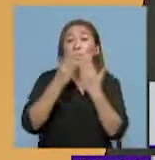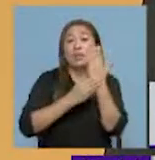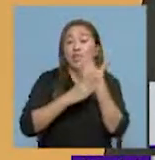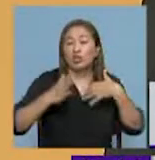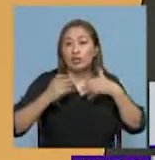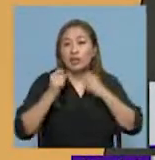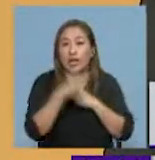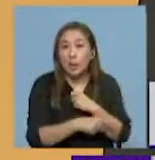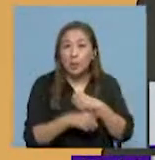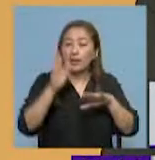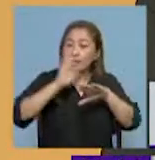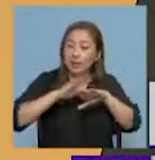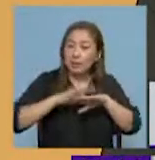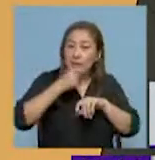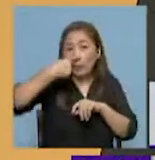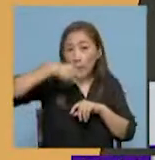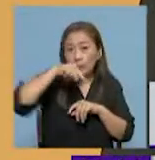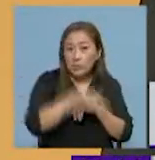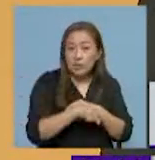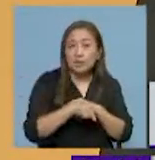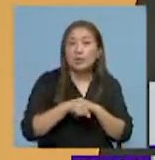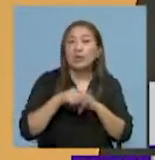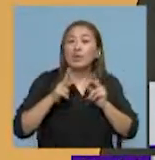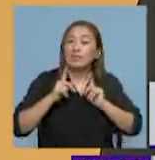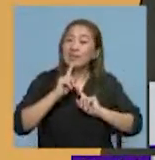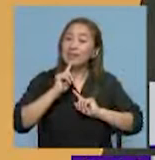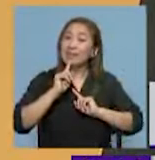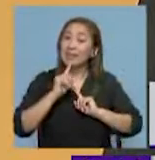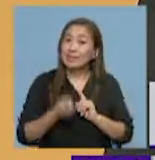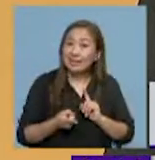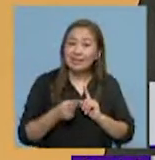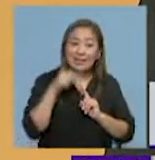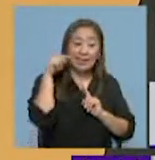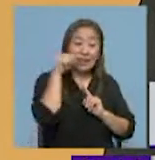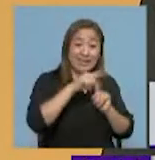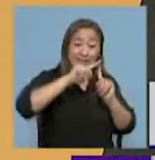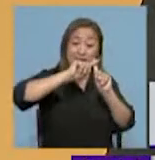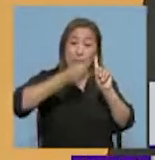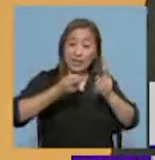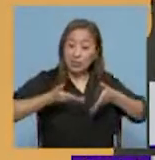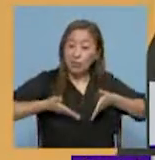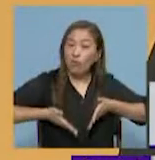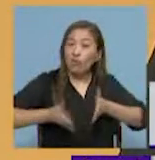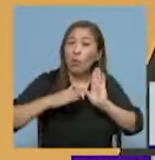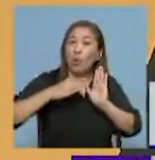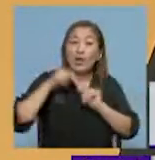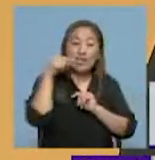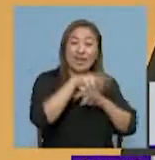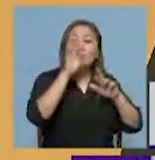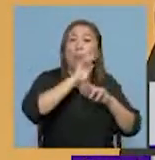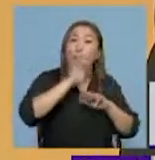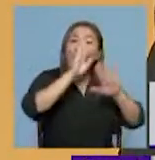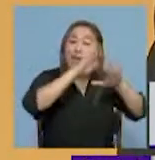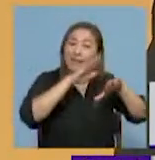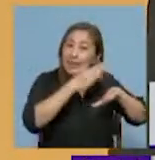sin que es el responsable final se decide por la avanzada edad gestacional y la baja edad de la niña de la